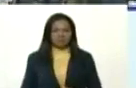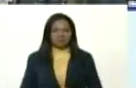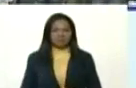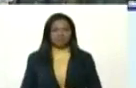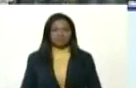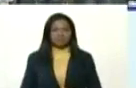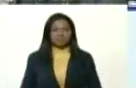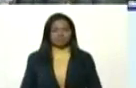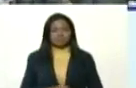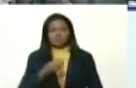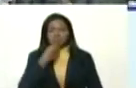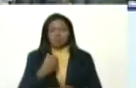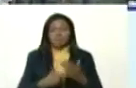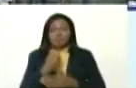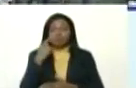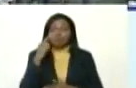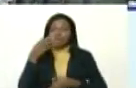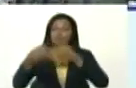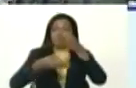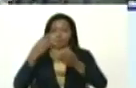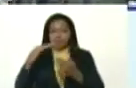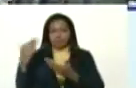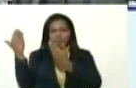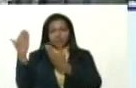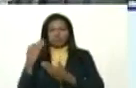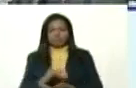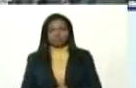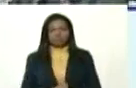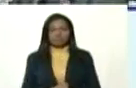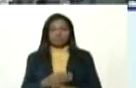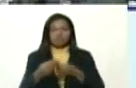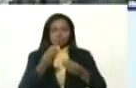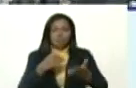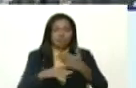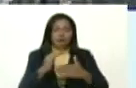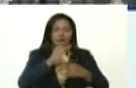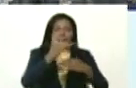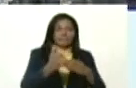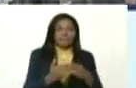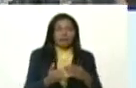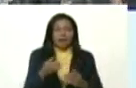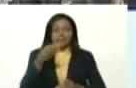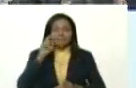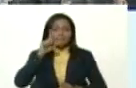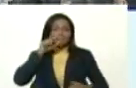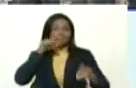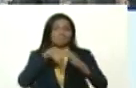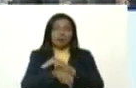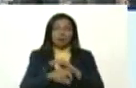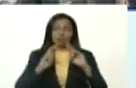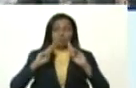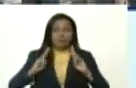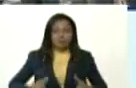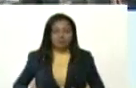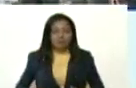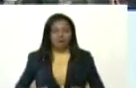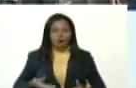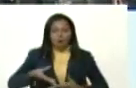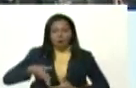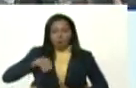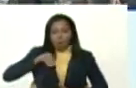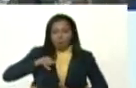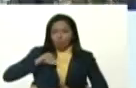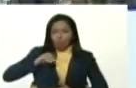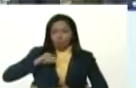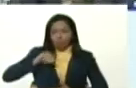Bueno, ¿qué más nos dicen desde La Vega? ¿Cómo marcha el plan parto humanizado y lactancia materna en esa